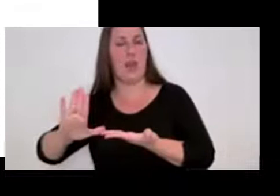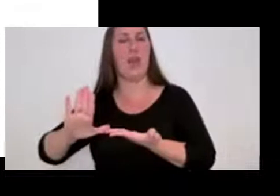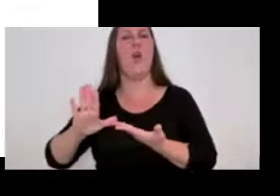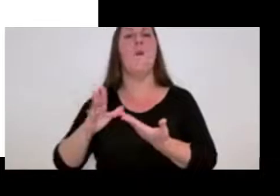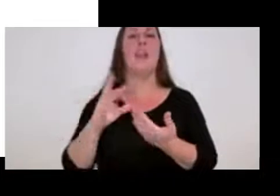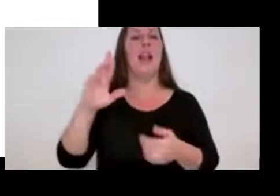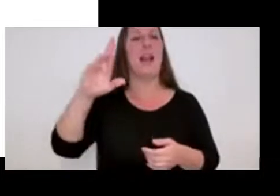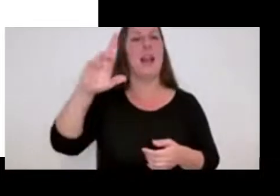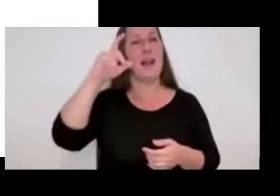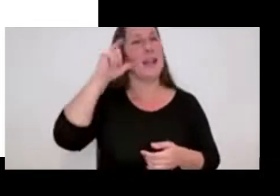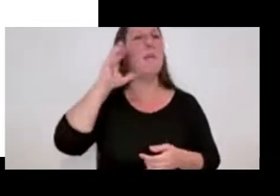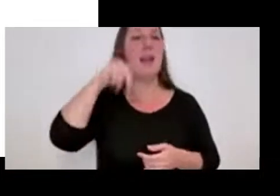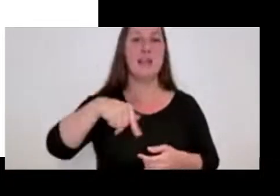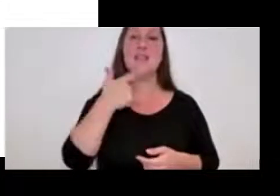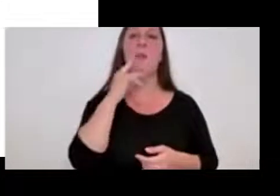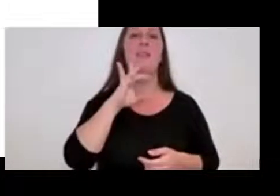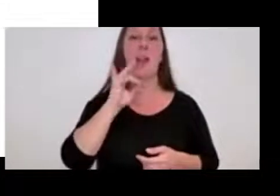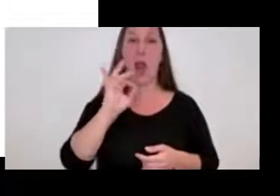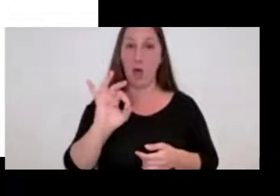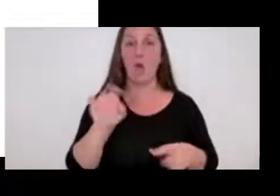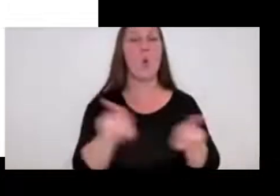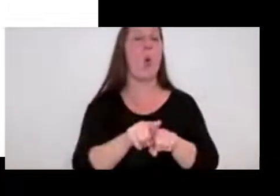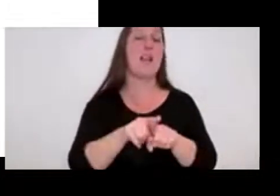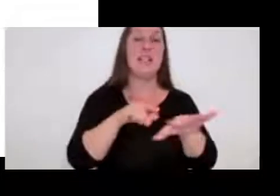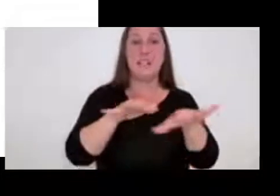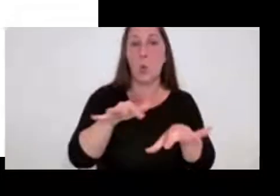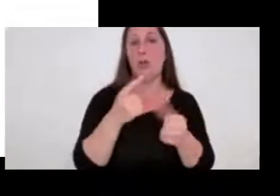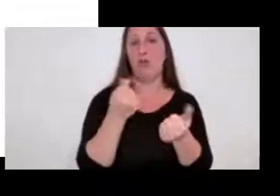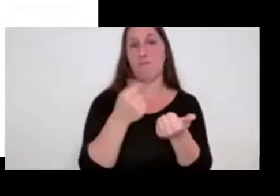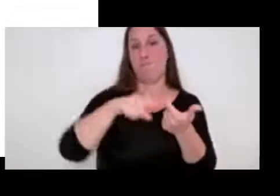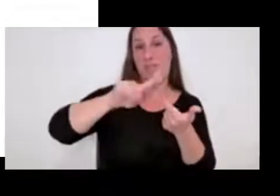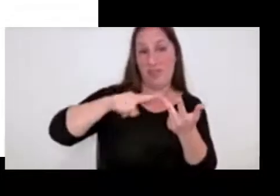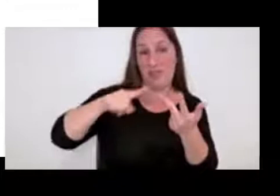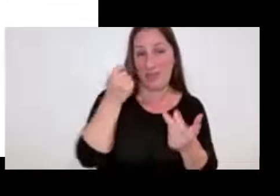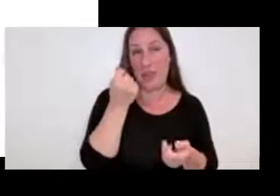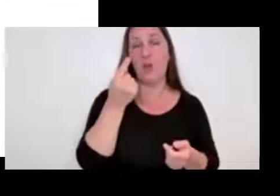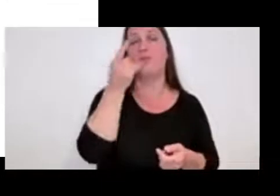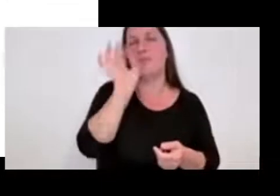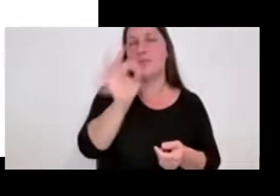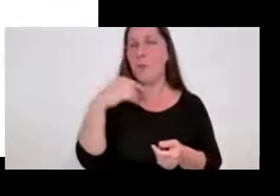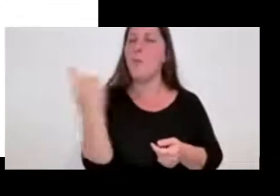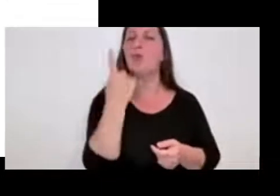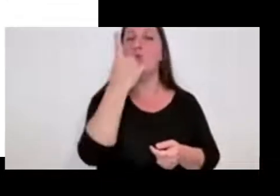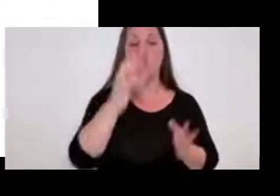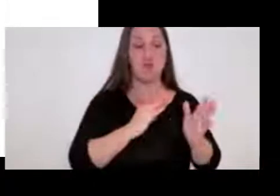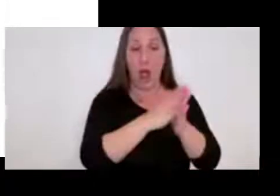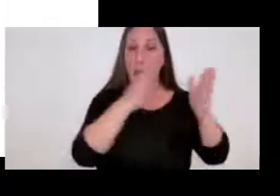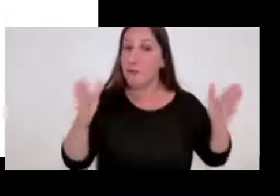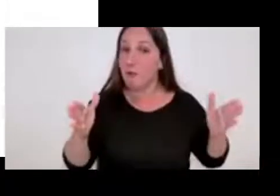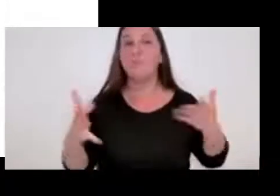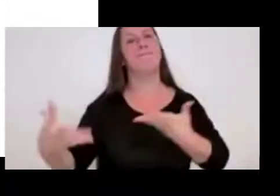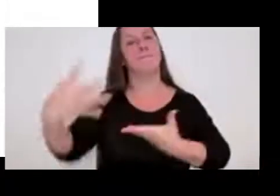simplificado, así como una sucesión indivisa, que sabemos que transcurrido un año tiene que excluirse.